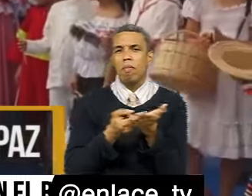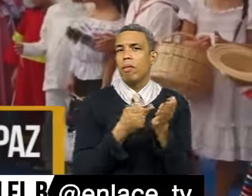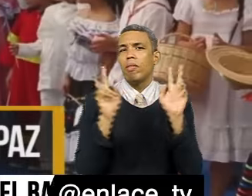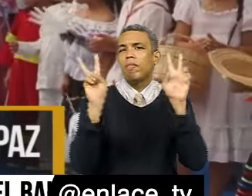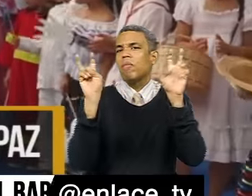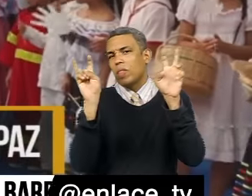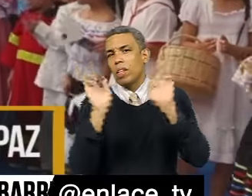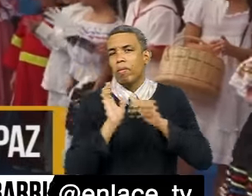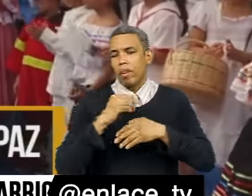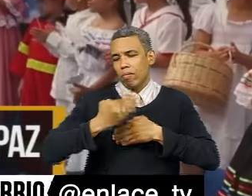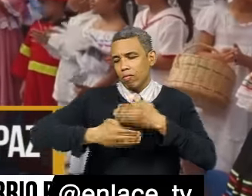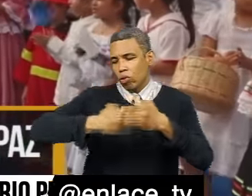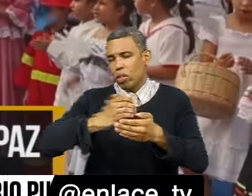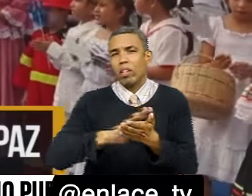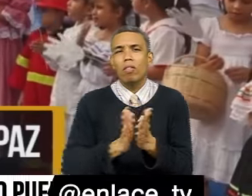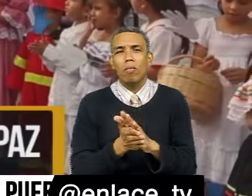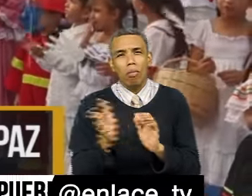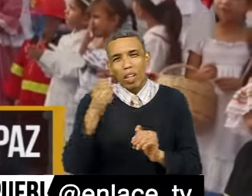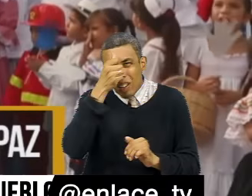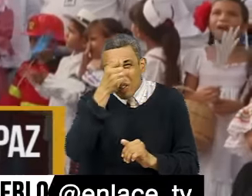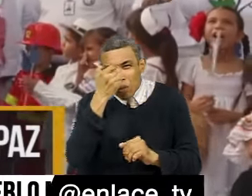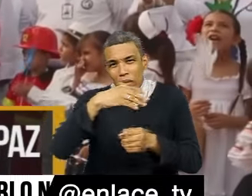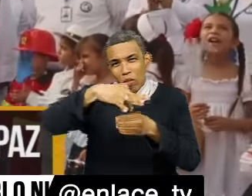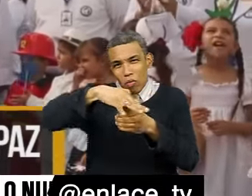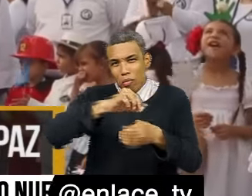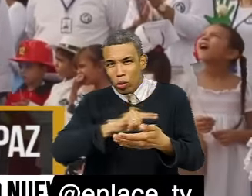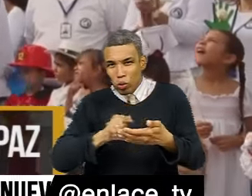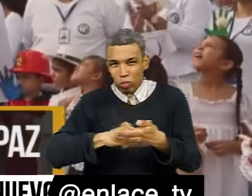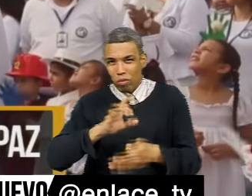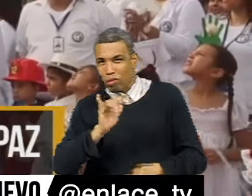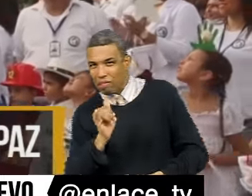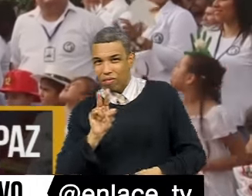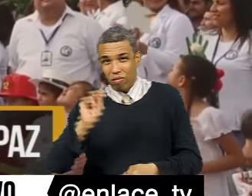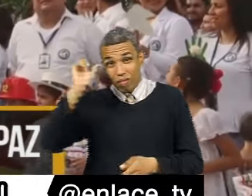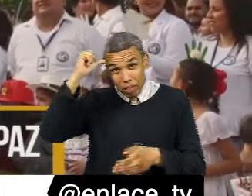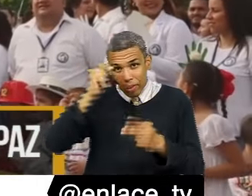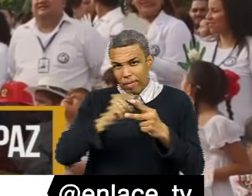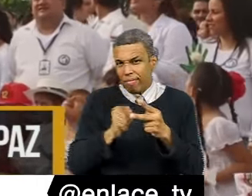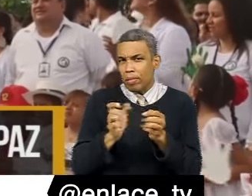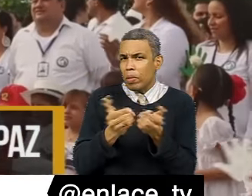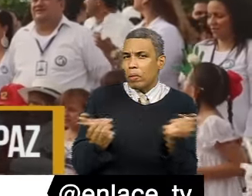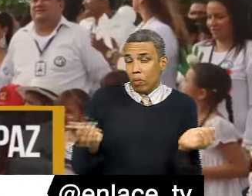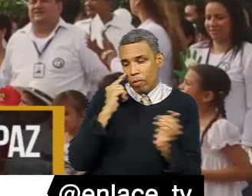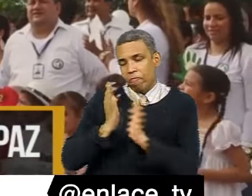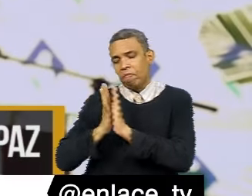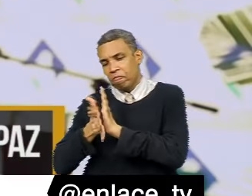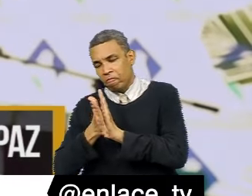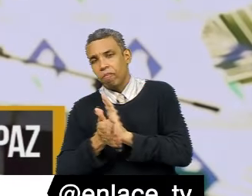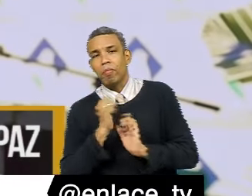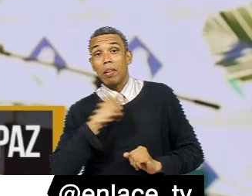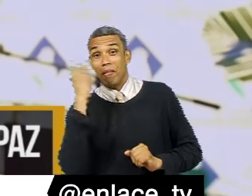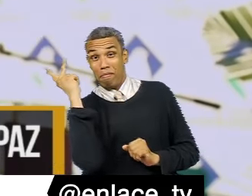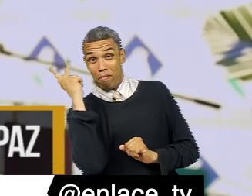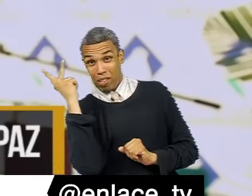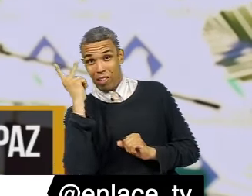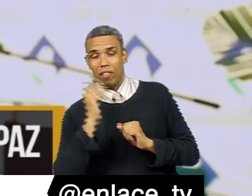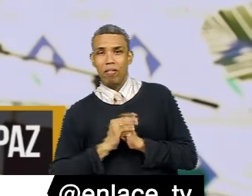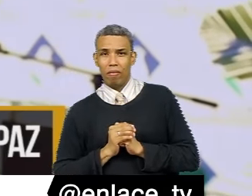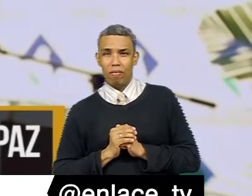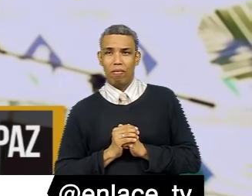ese mismo día también se desarrollará la visita de pares del Ministerio de Educación. Y el día pues viernes estaremos haciendo todas las